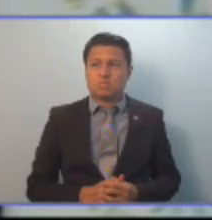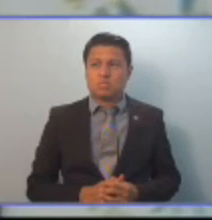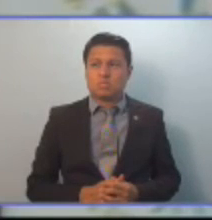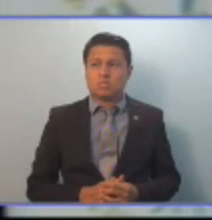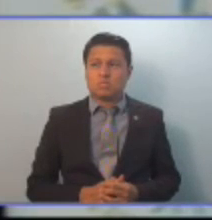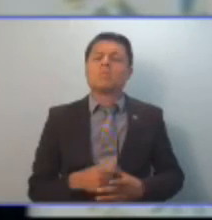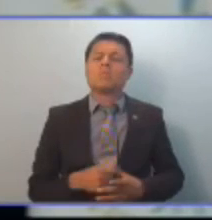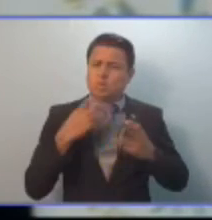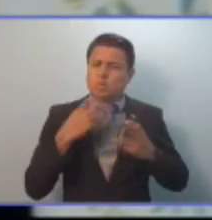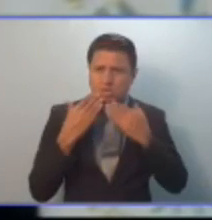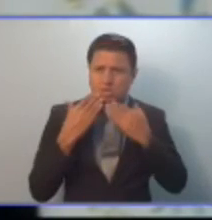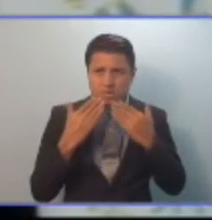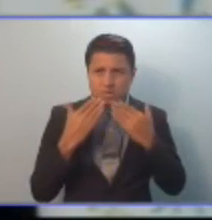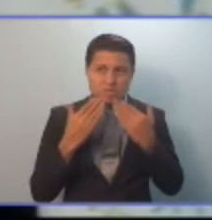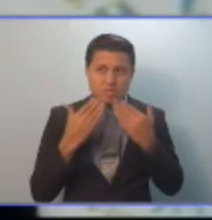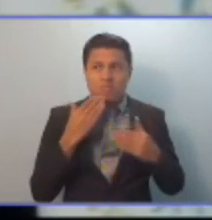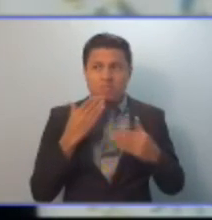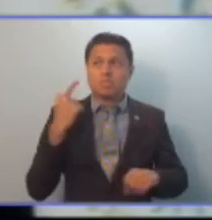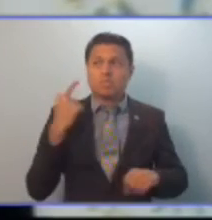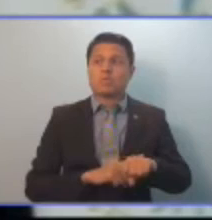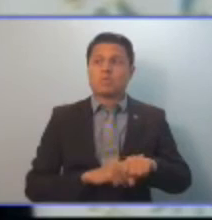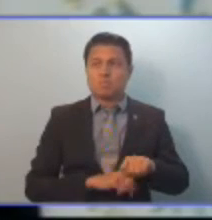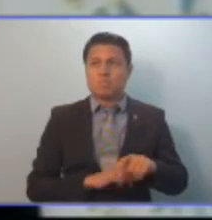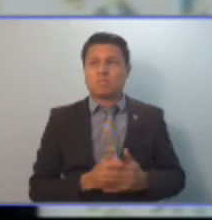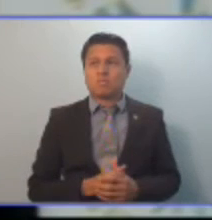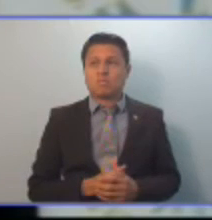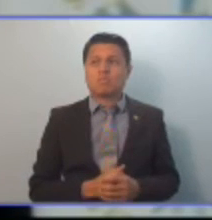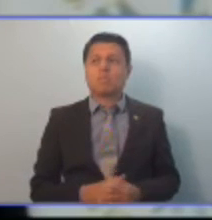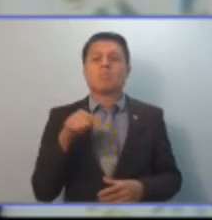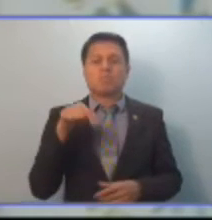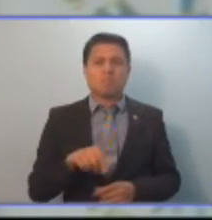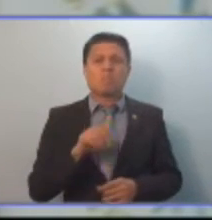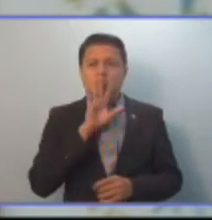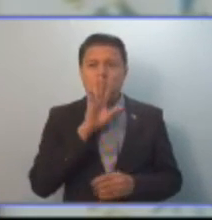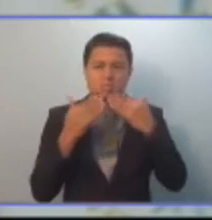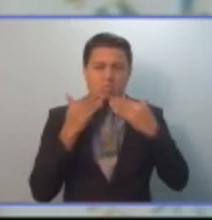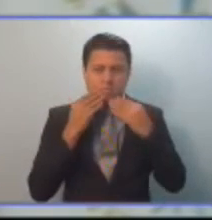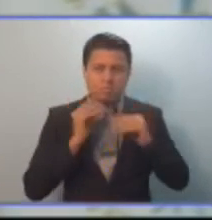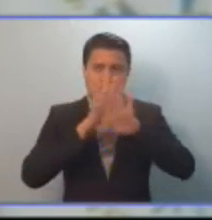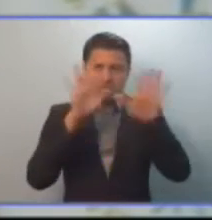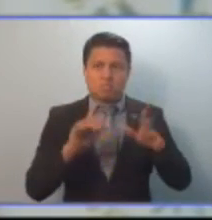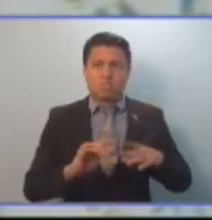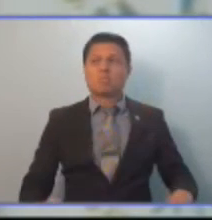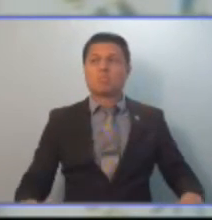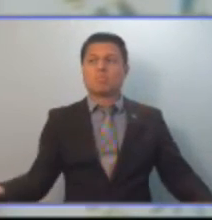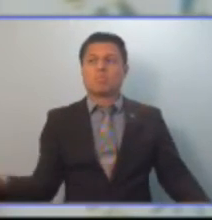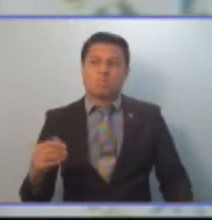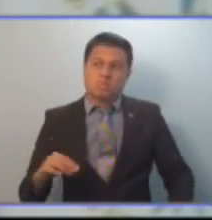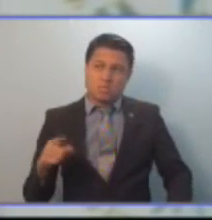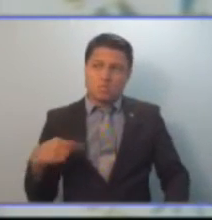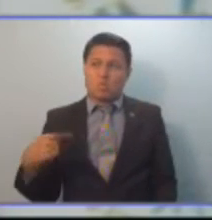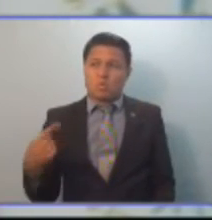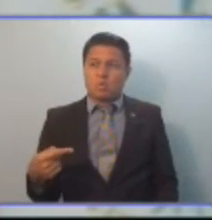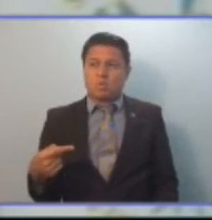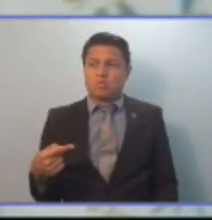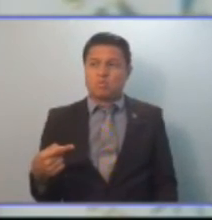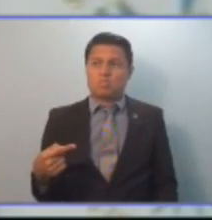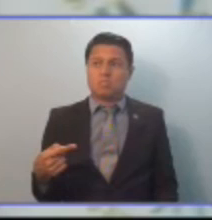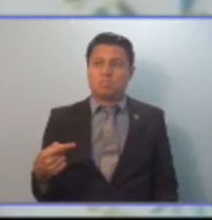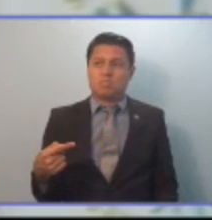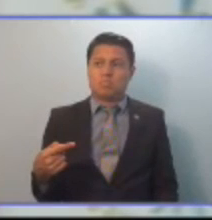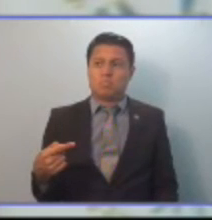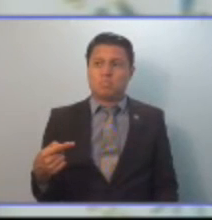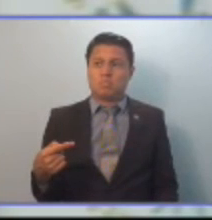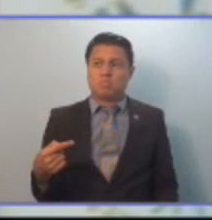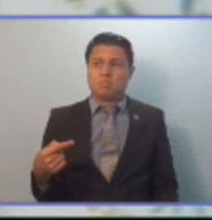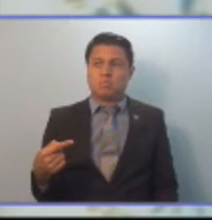me refería prácticamente en aquel momento, y hoy lo he aclarado, a ese tensionamiento que existe